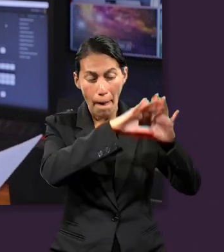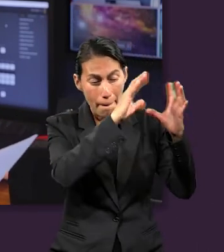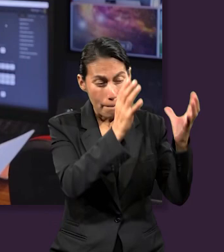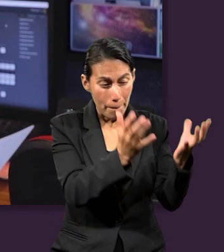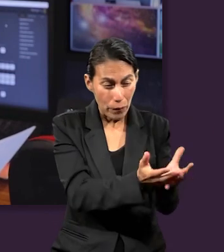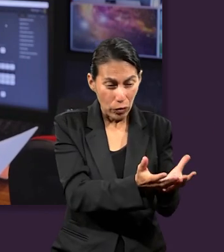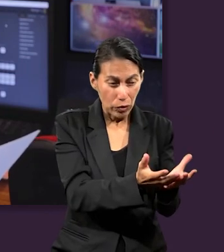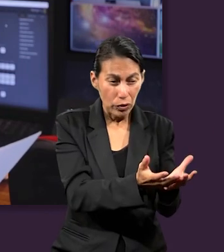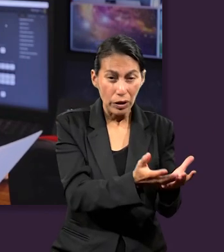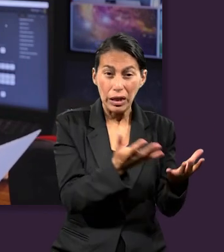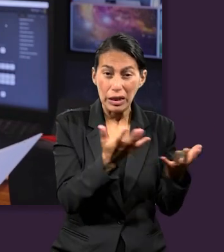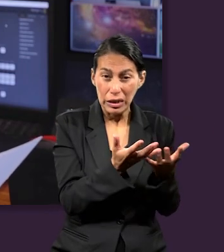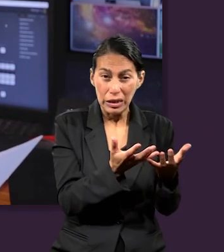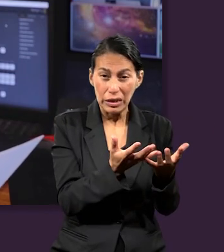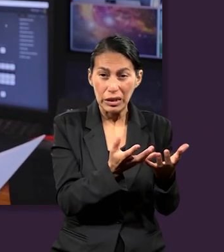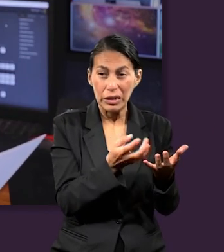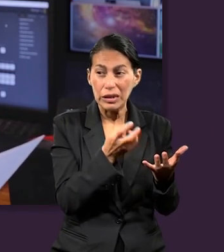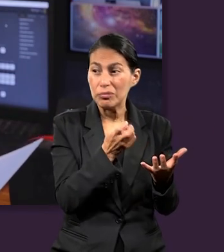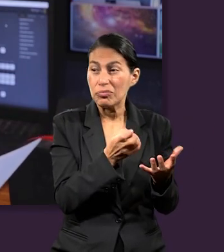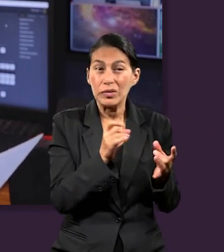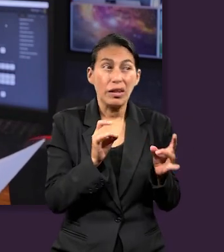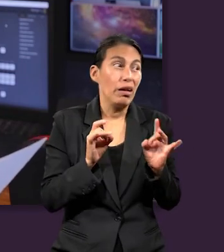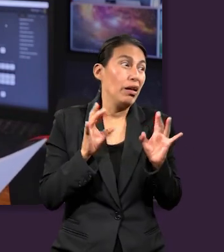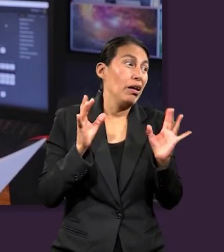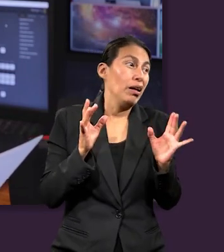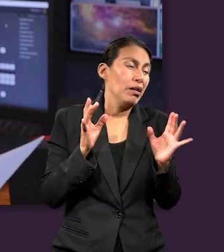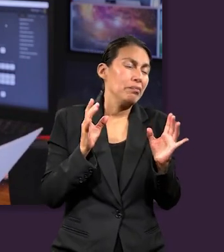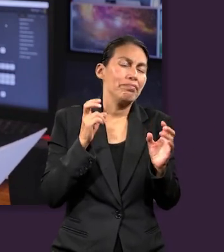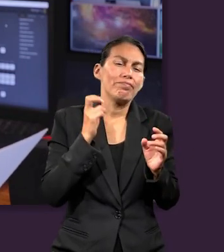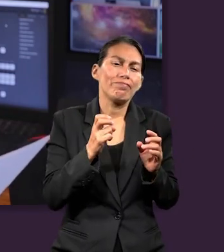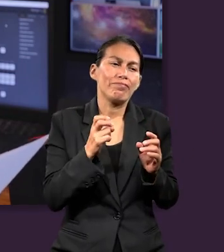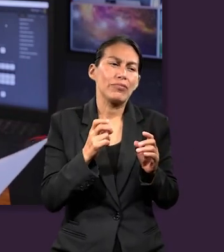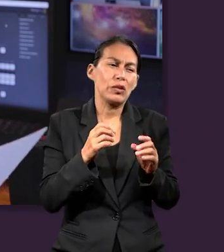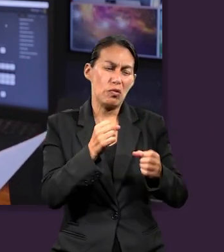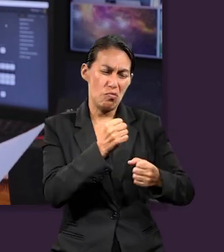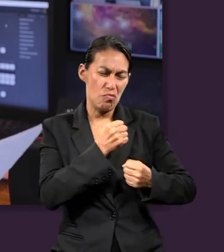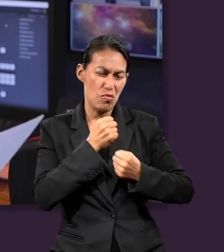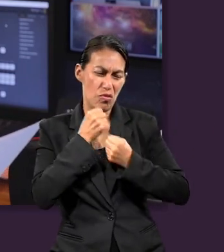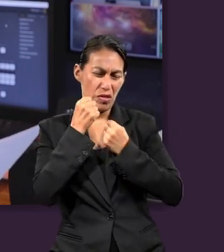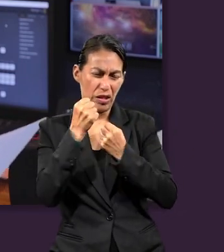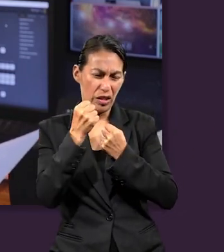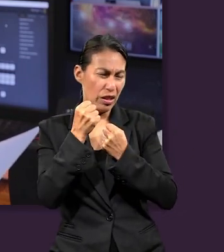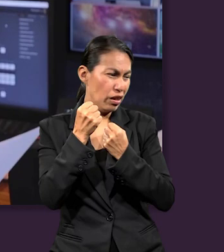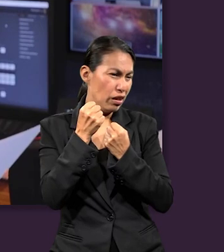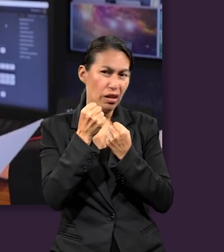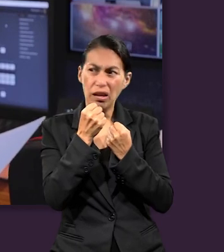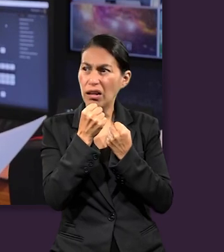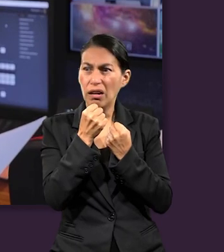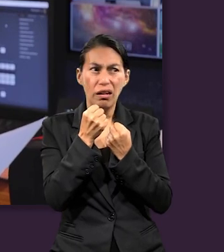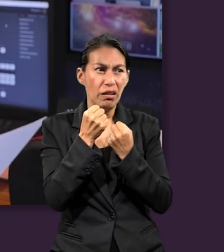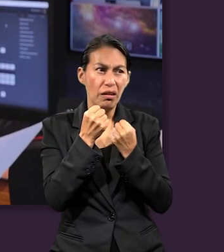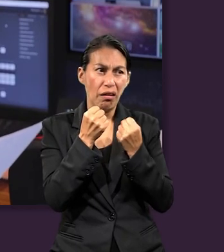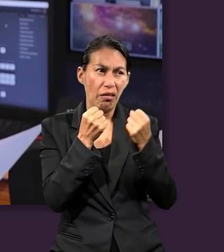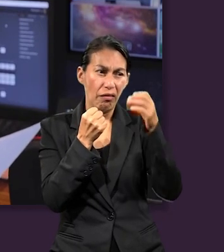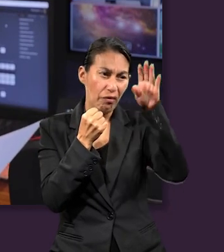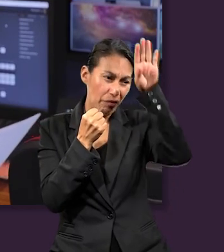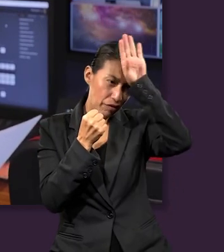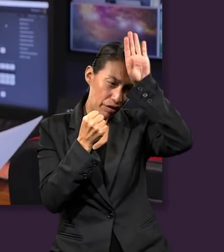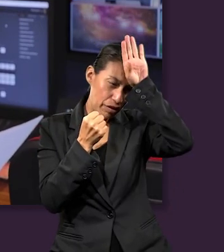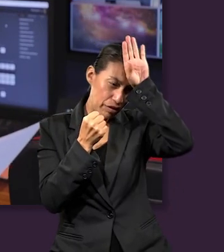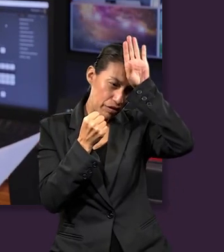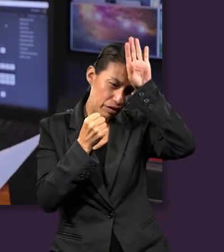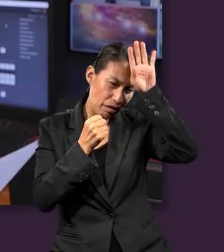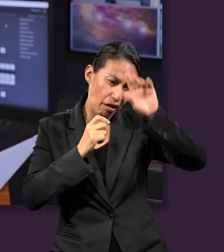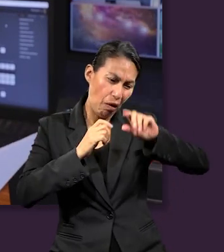Entonces no les queda más remedio que entregar sus poderes a la Bestia y la imagen de la